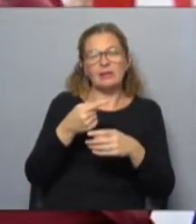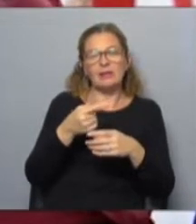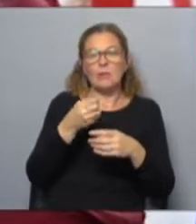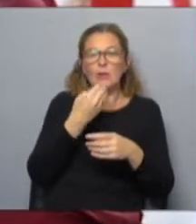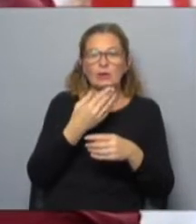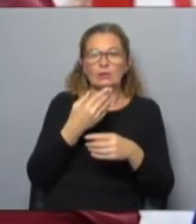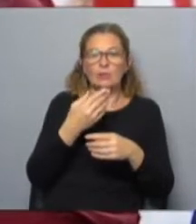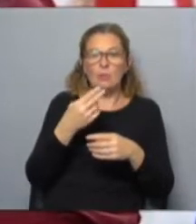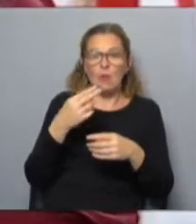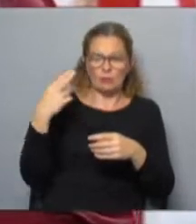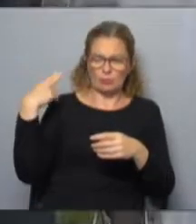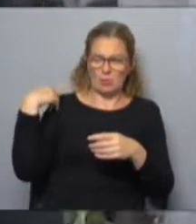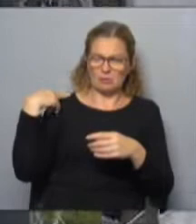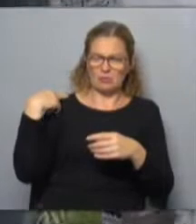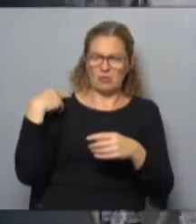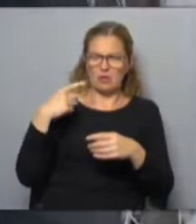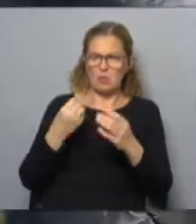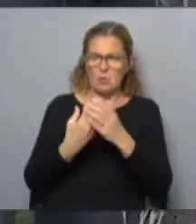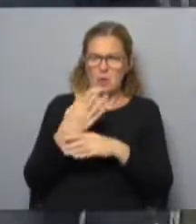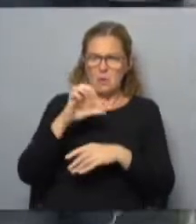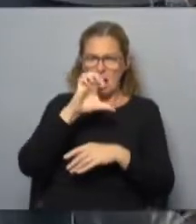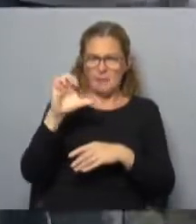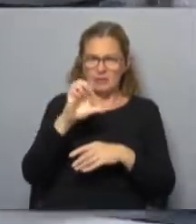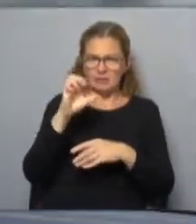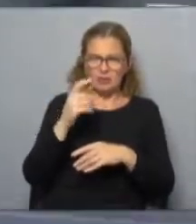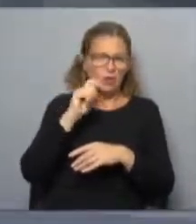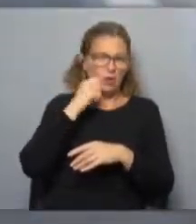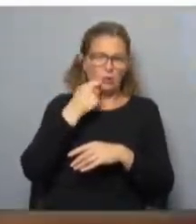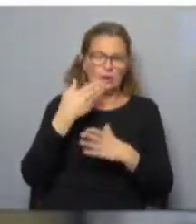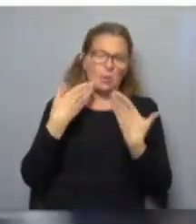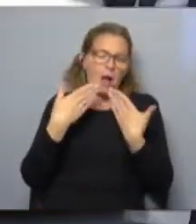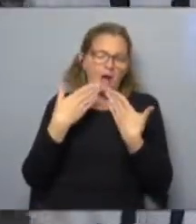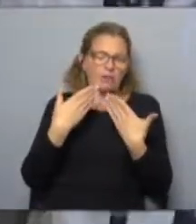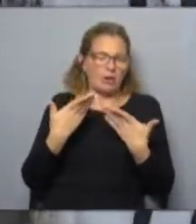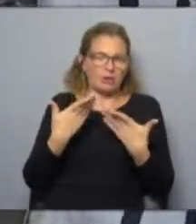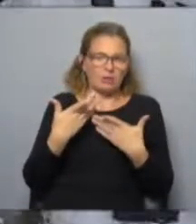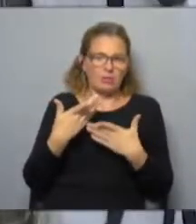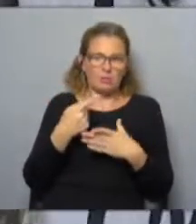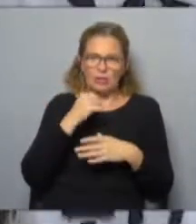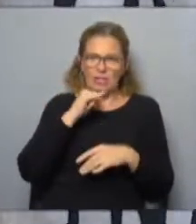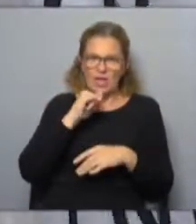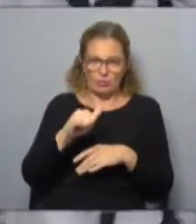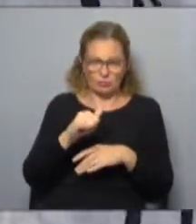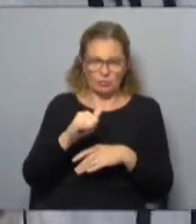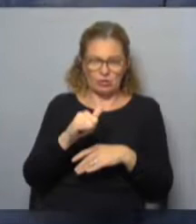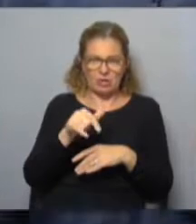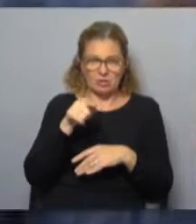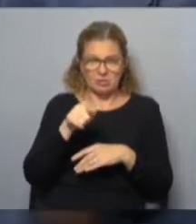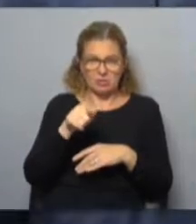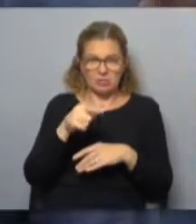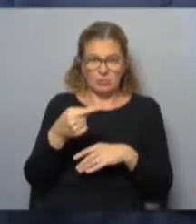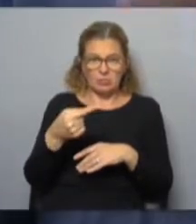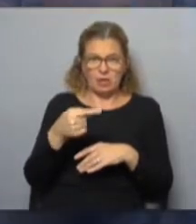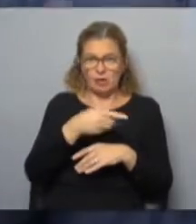Bueno, hay supervisores nuevos en la empresa que no les gusta como le hablas y bueno, hemos recibido denuncias por parte de ellos hacia